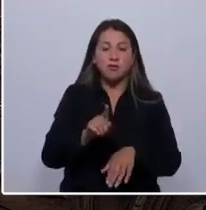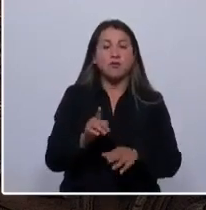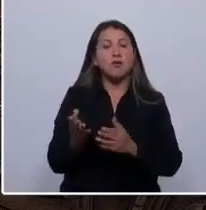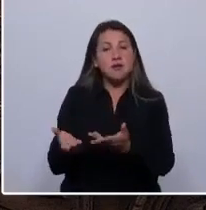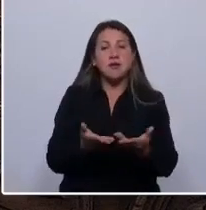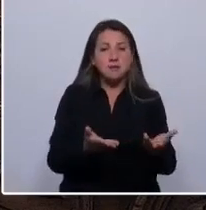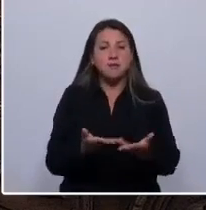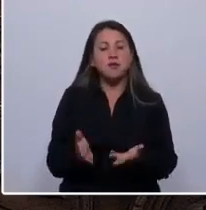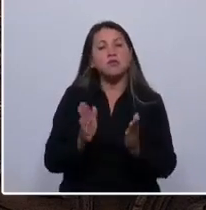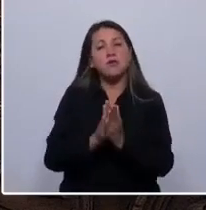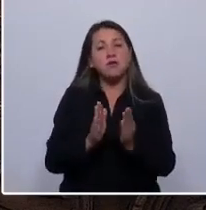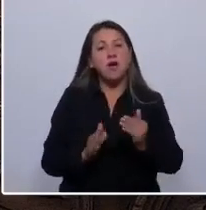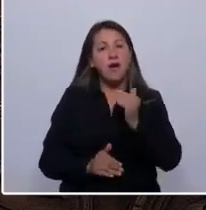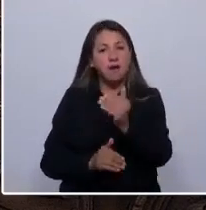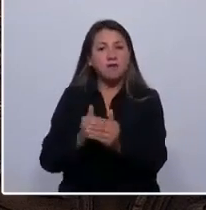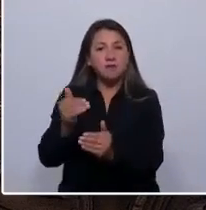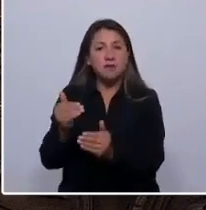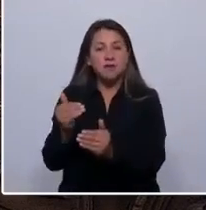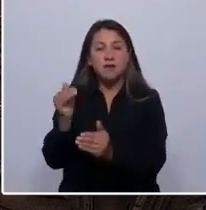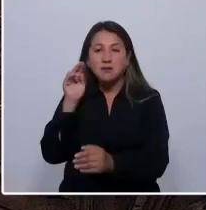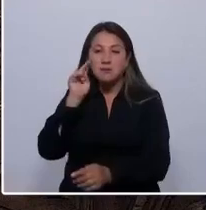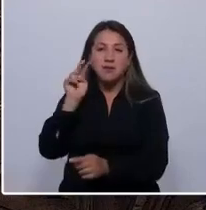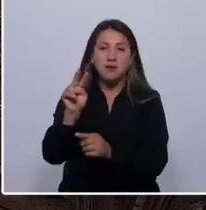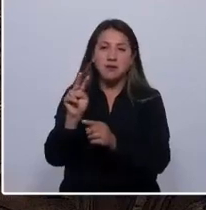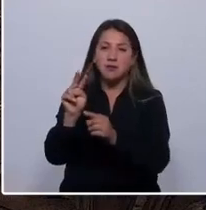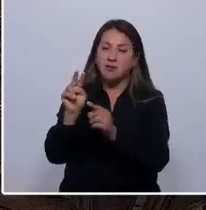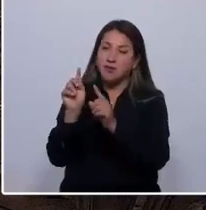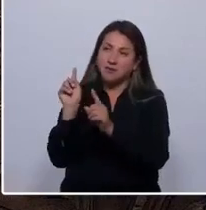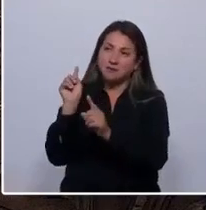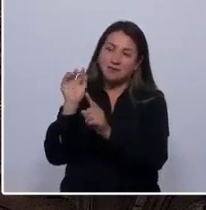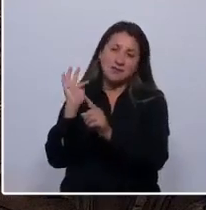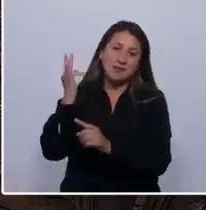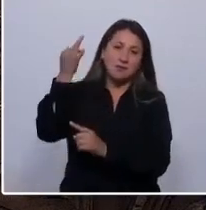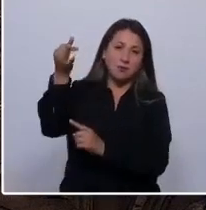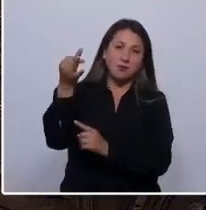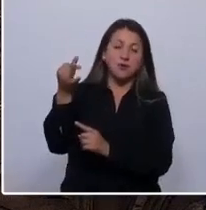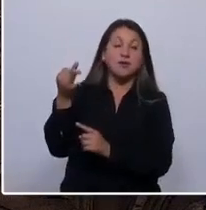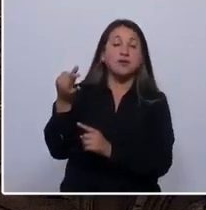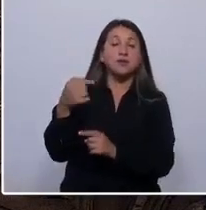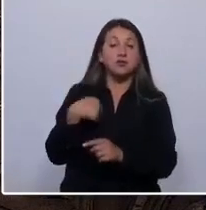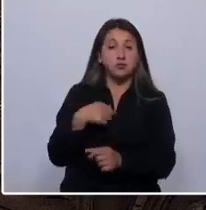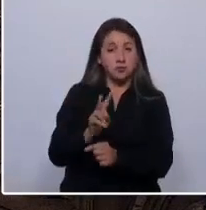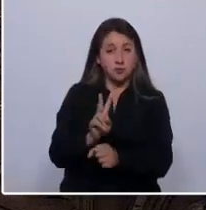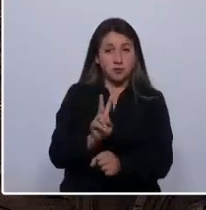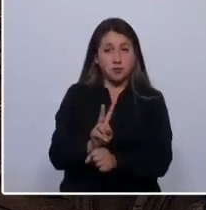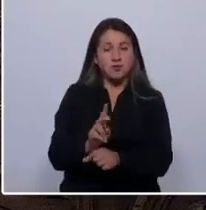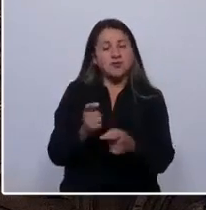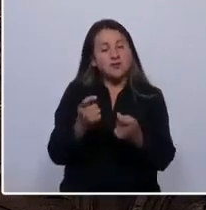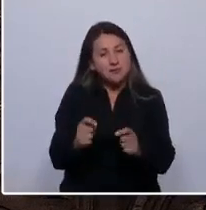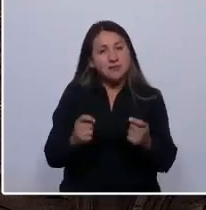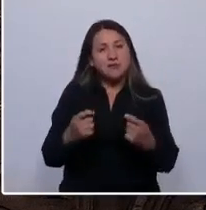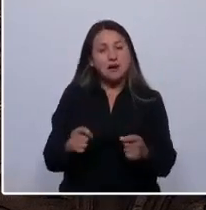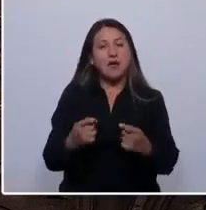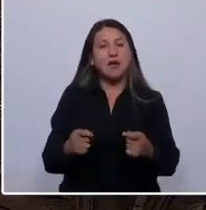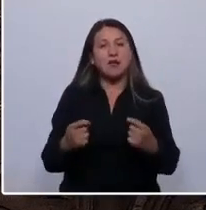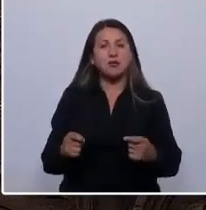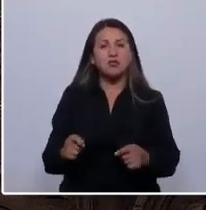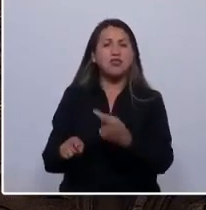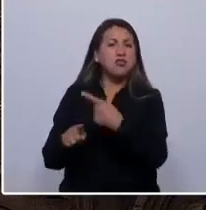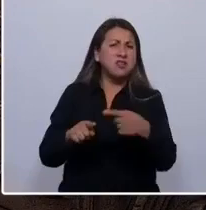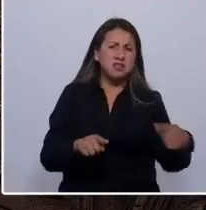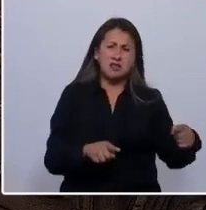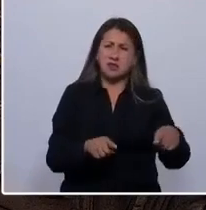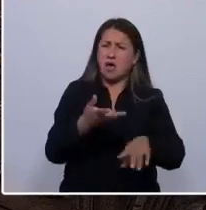a avanzar mirando hacia adelante. Como docente, he tratado con mucha diversidad de